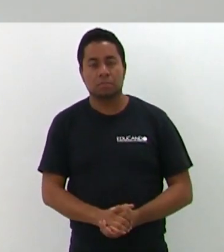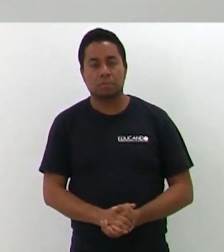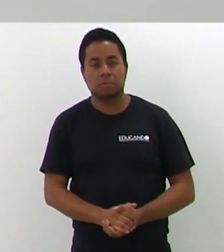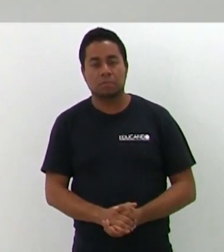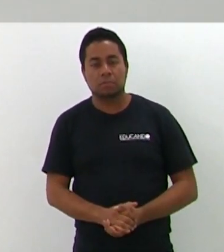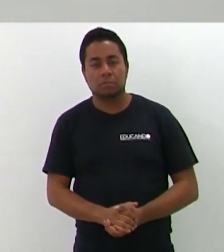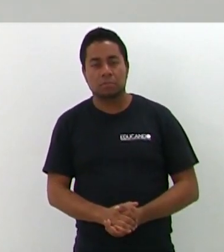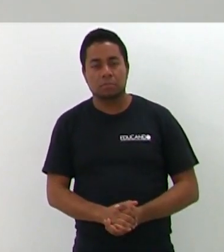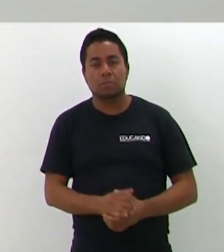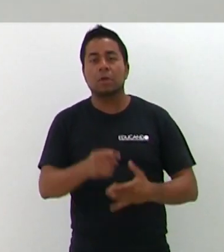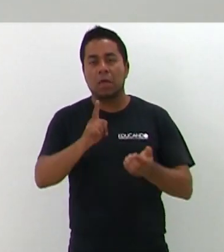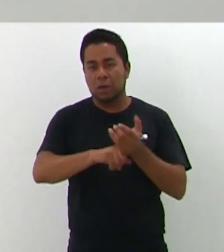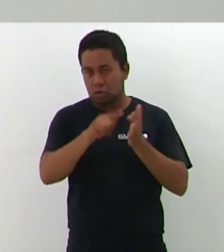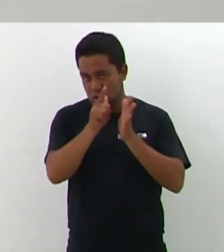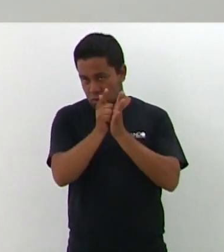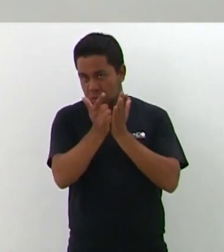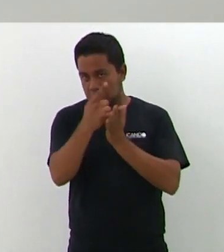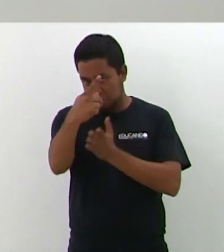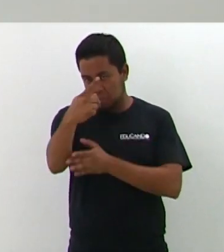Nos viene en tu libro de texto